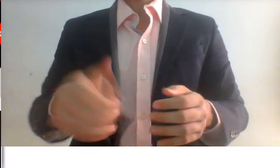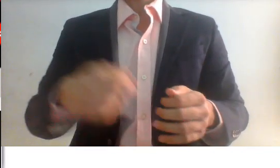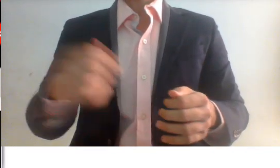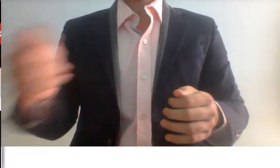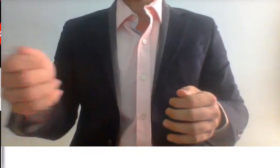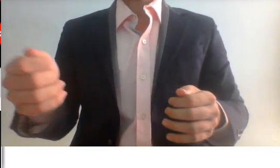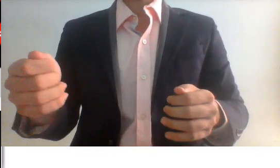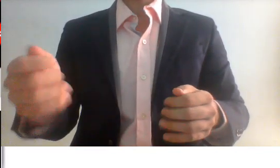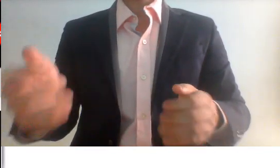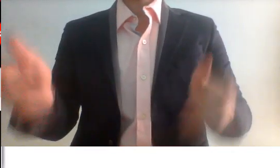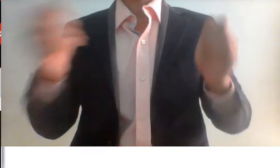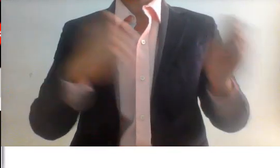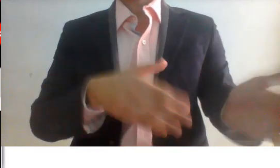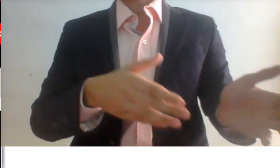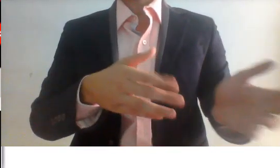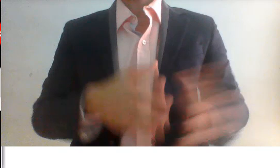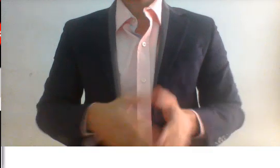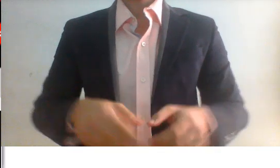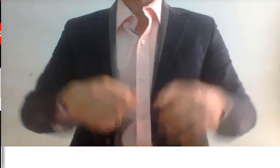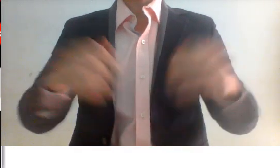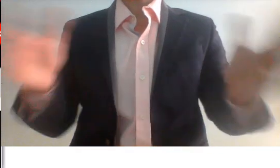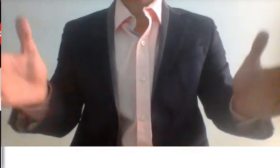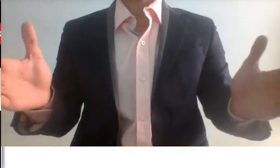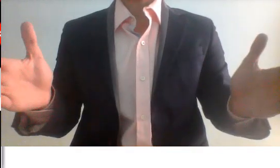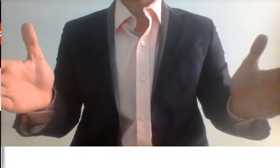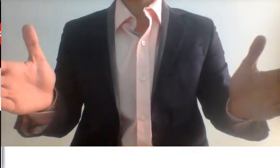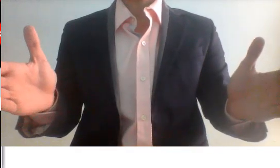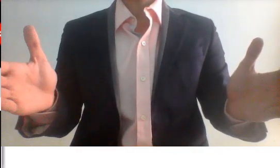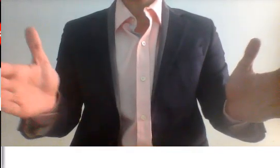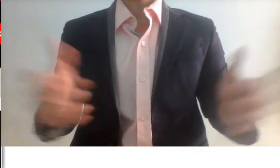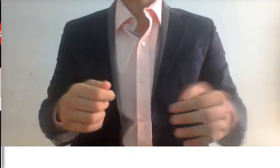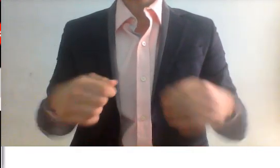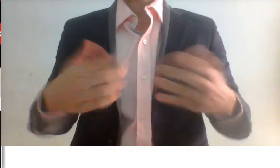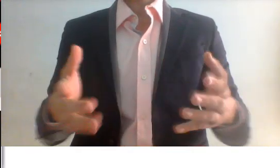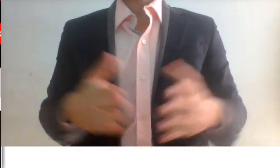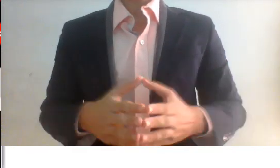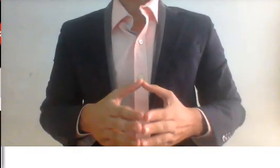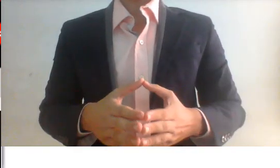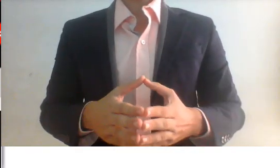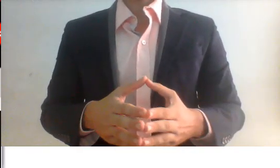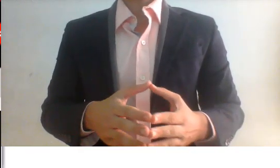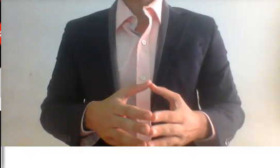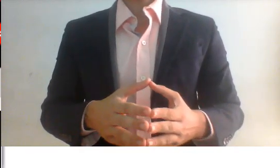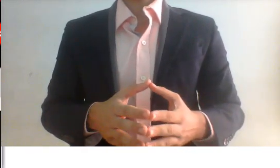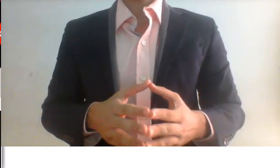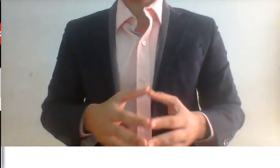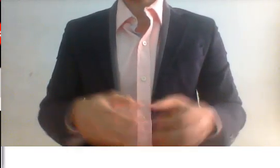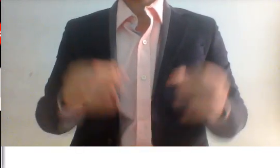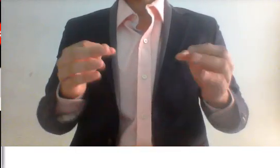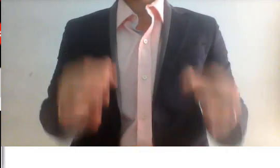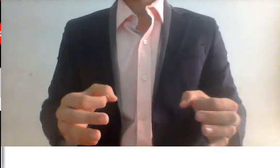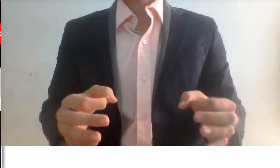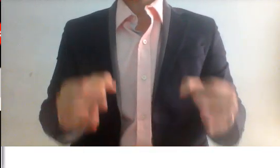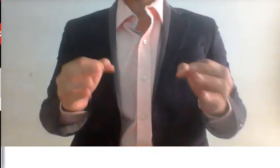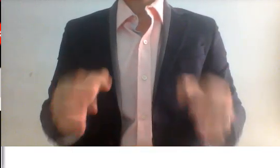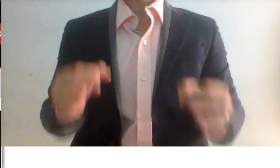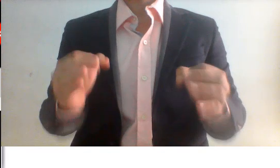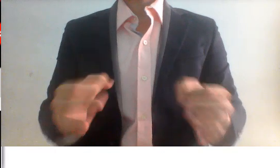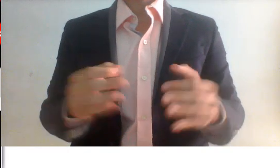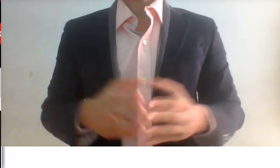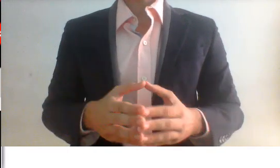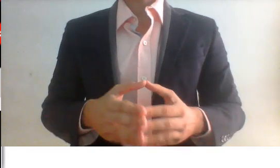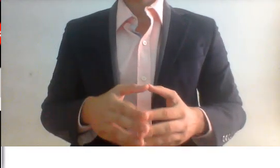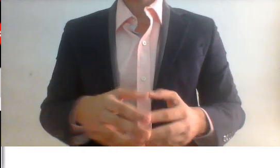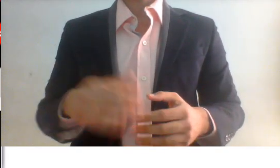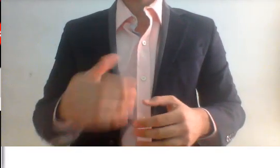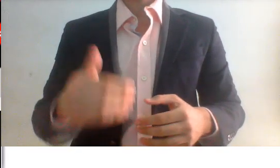no, es para desviar esos recursos, llevarlos a sus cuentas, irse a festejar por el mundo y luego decir que están a favor del pueblo. Pues ahora este tipo